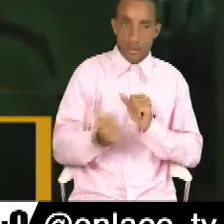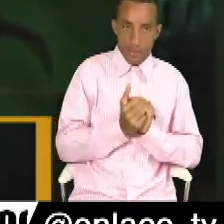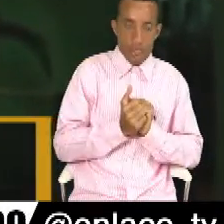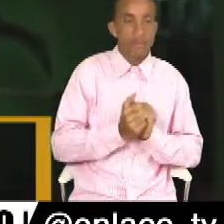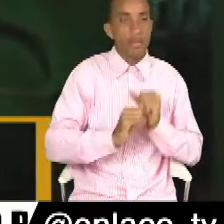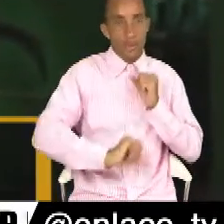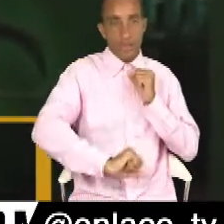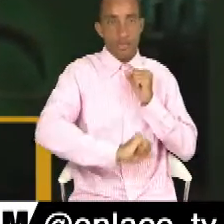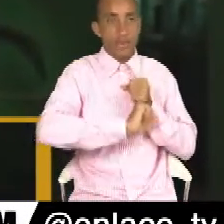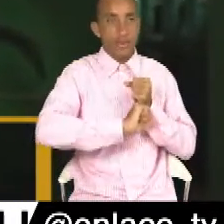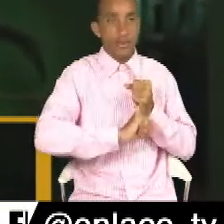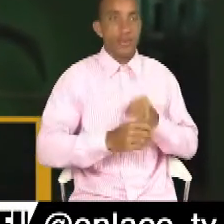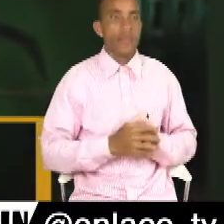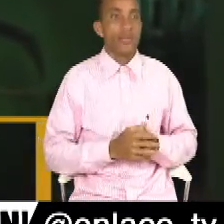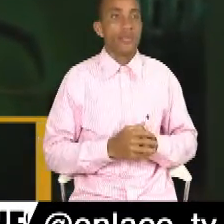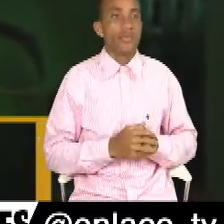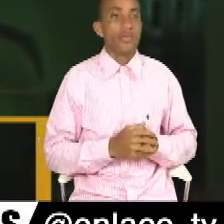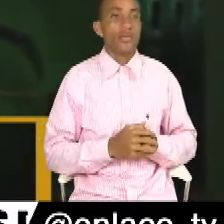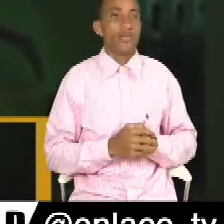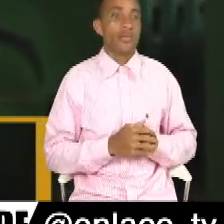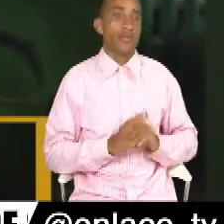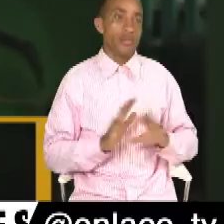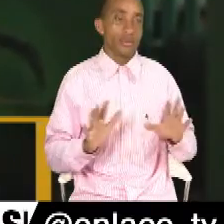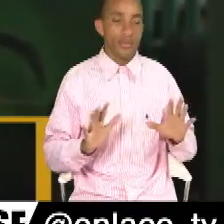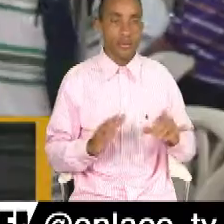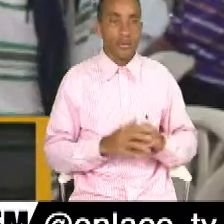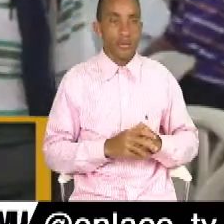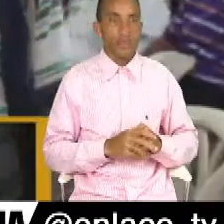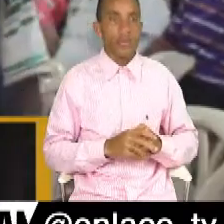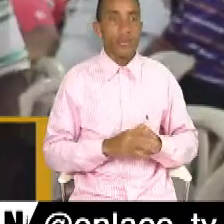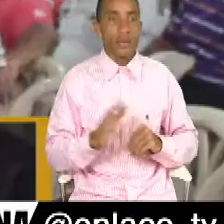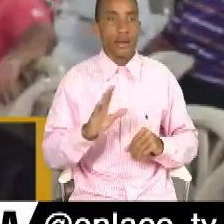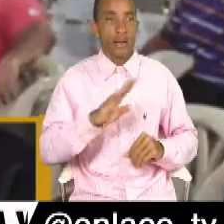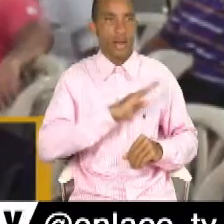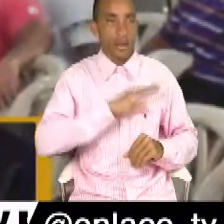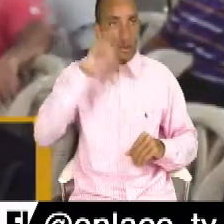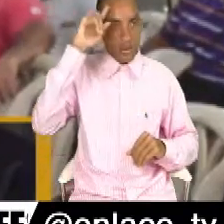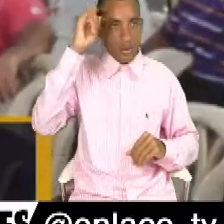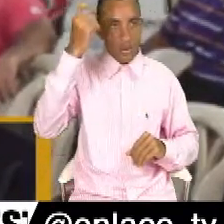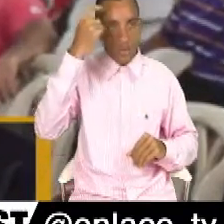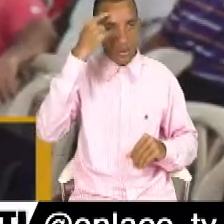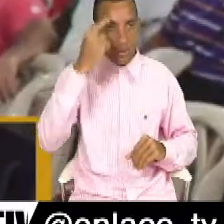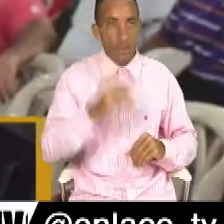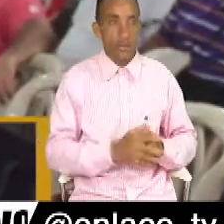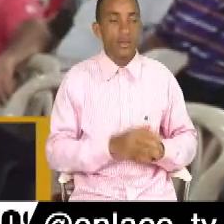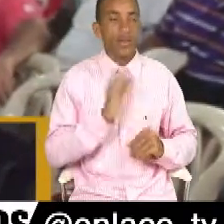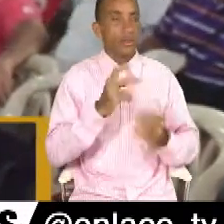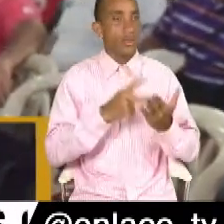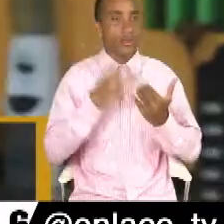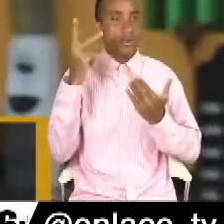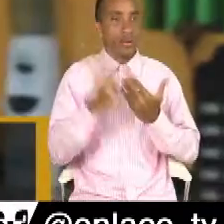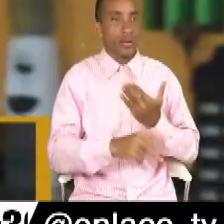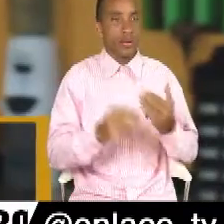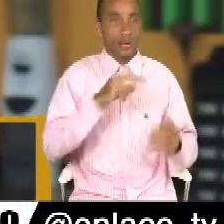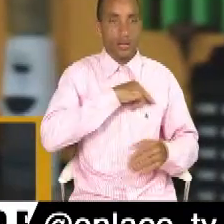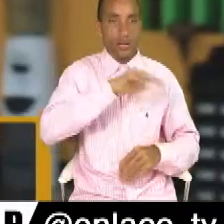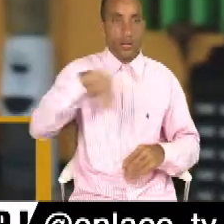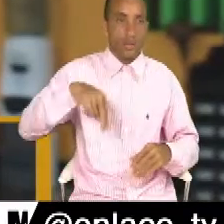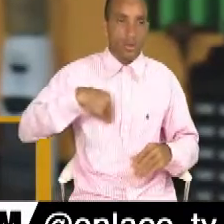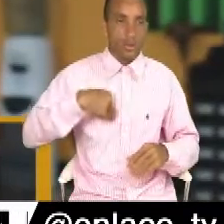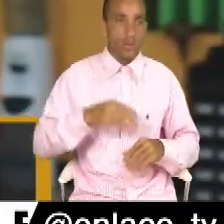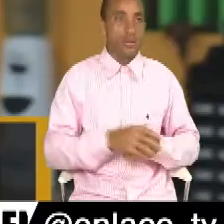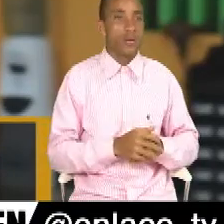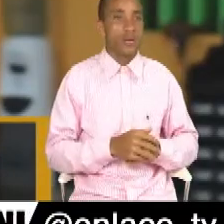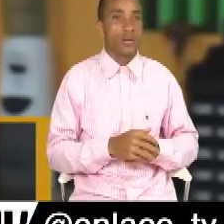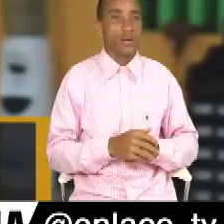respaldados por su posición, pues, de ente gubernamental. Desde que llegó el proyecto, nosotros hemos visto que